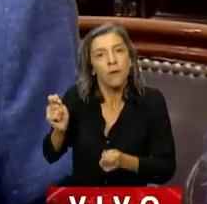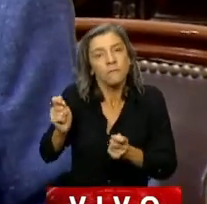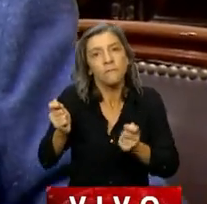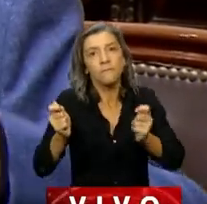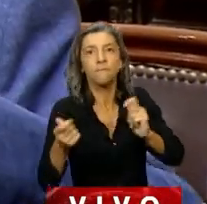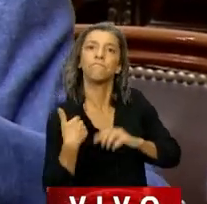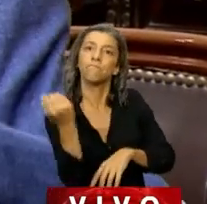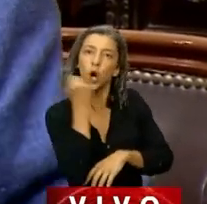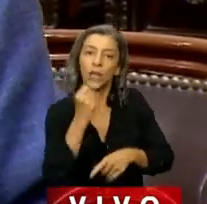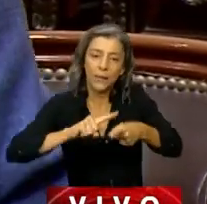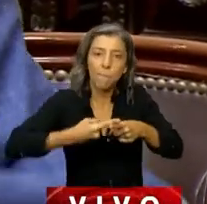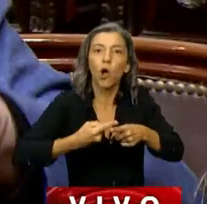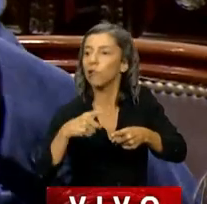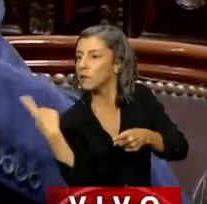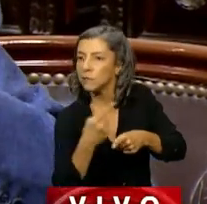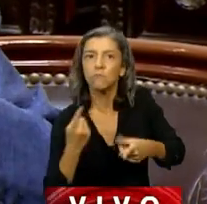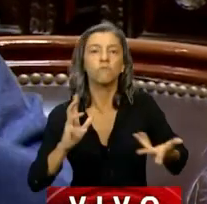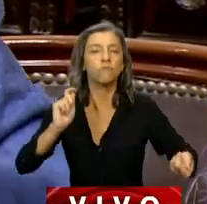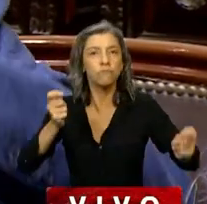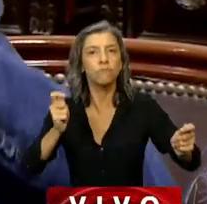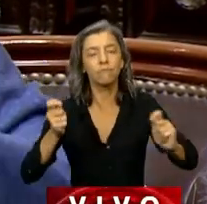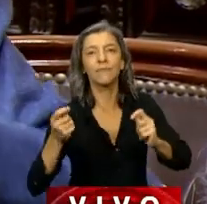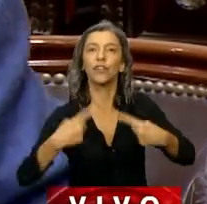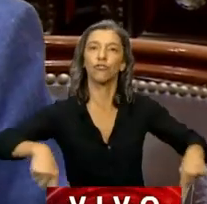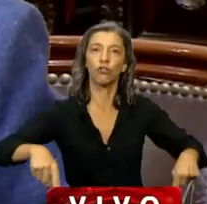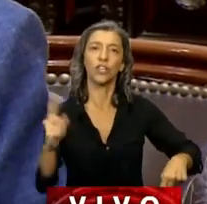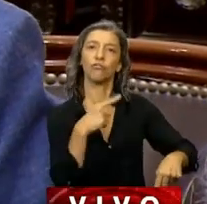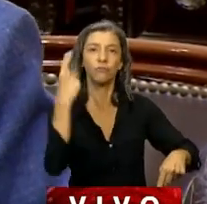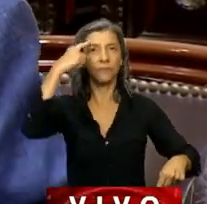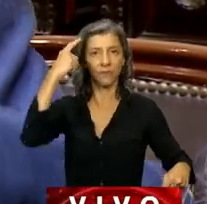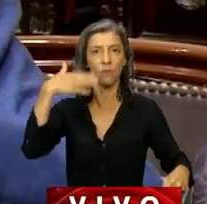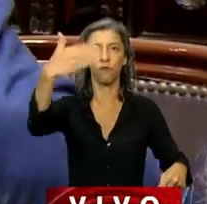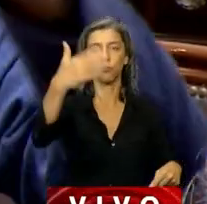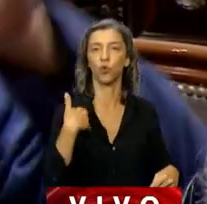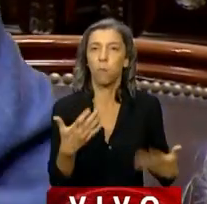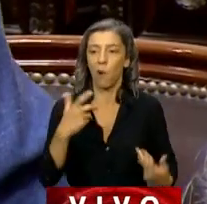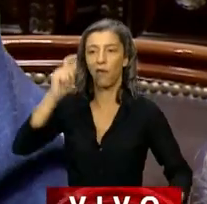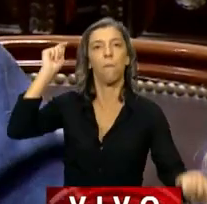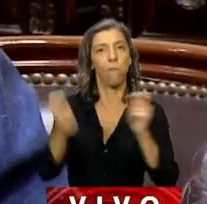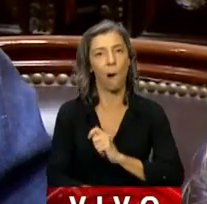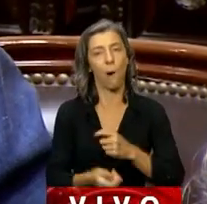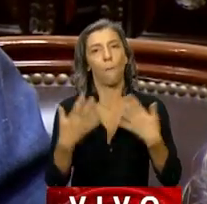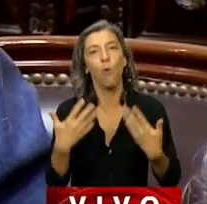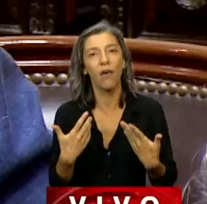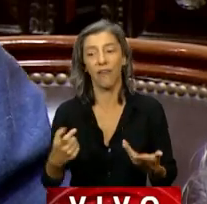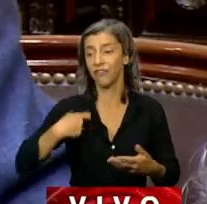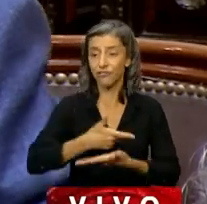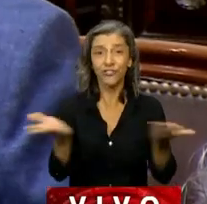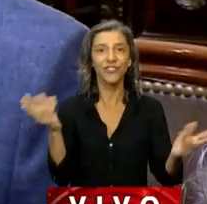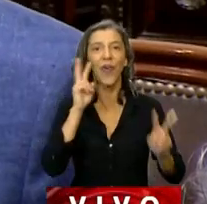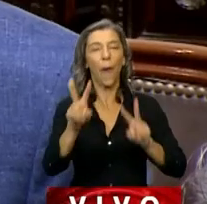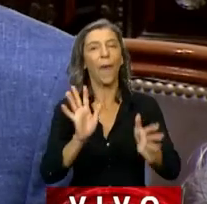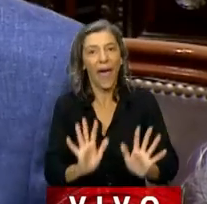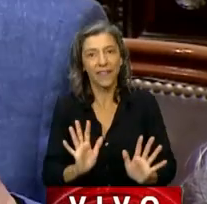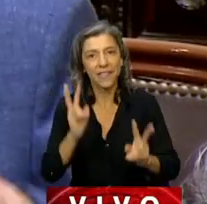la política se pudiese pensar en la expectativa de que las cosas puedan salir adelante. Y eso es lo que hoy la sociedad está viendo. Entonces, mal